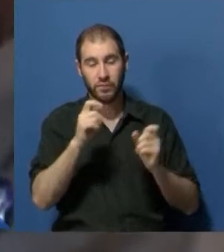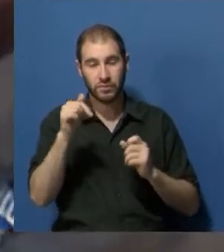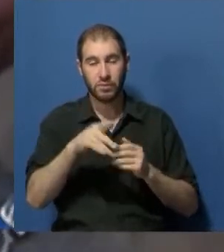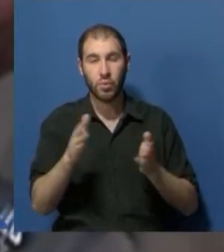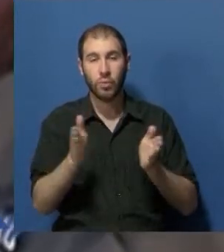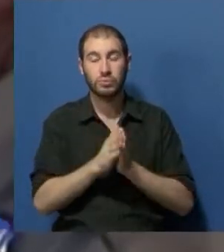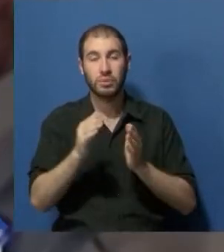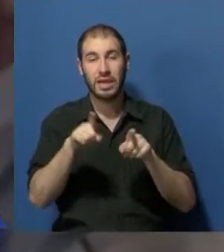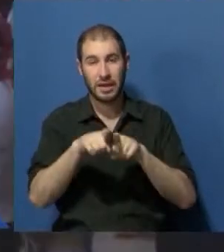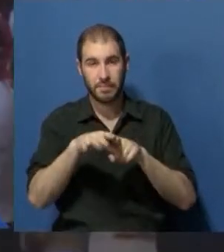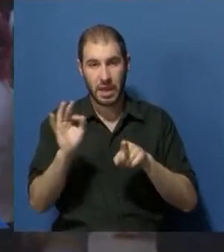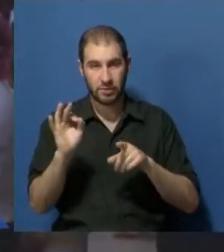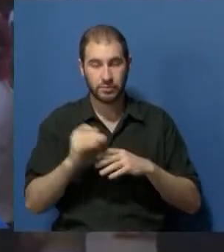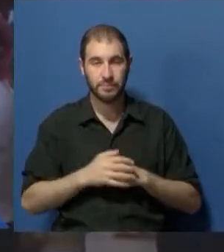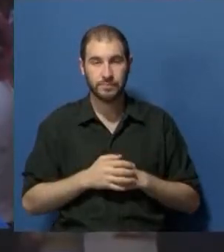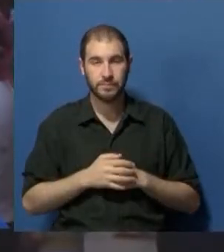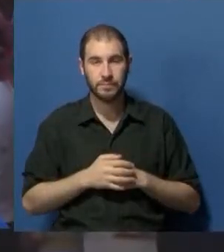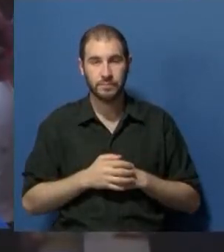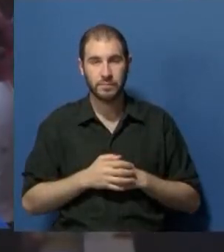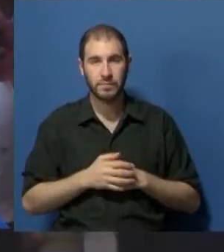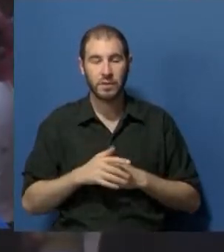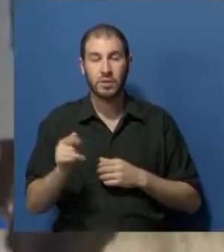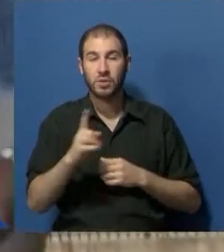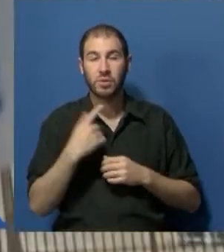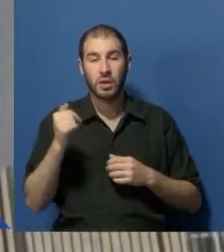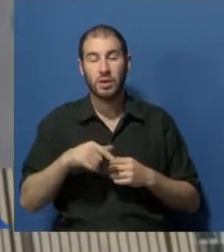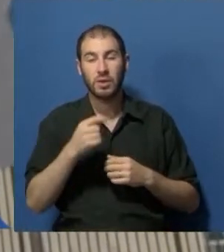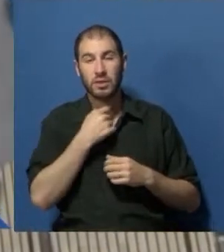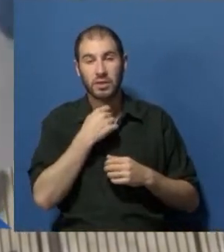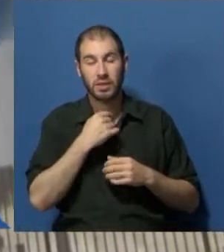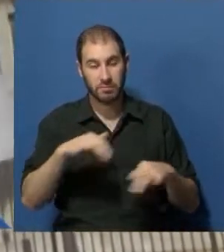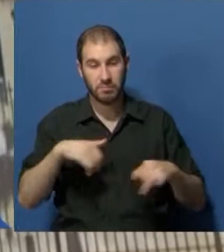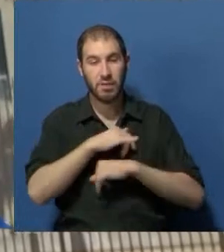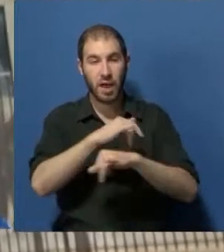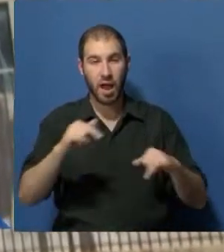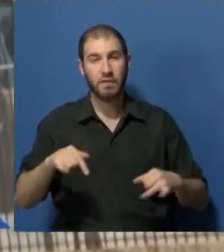junto a su hermano Raúl Castro. Bueno, lo que queríamos transmitir en